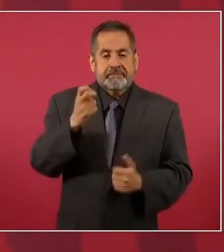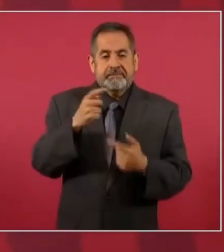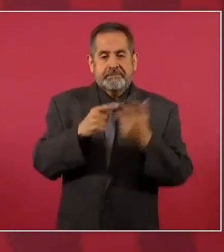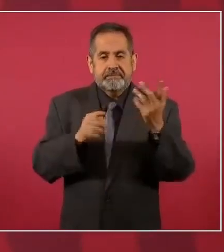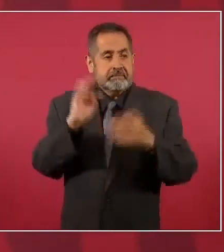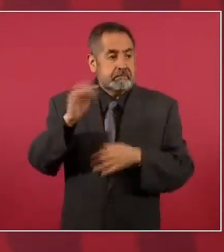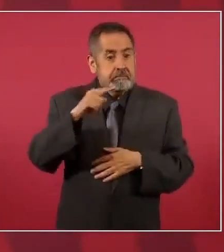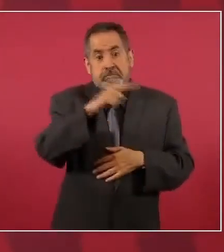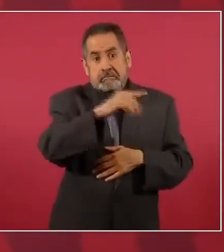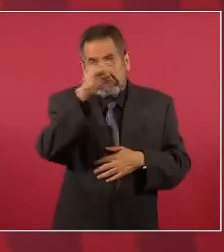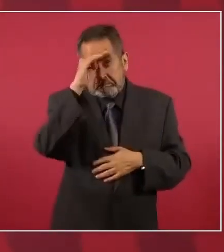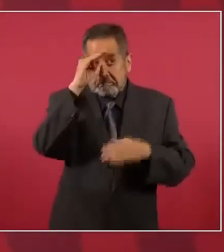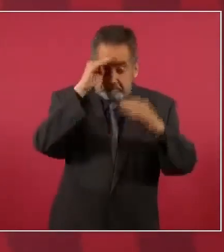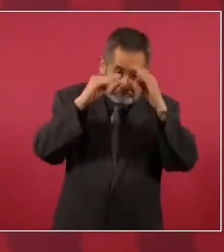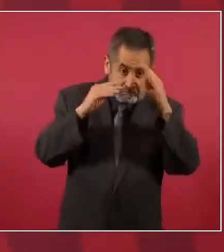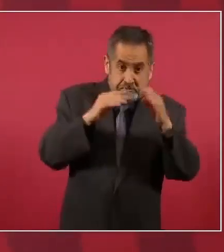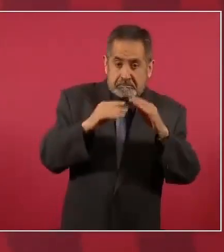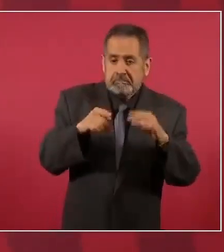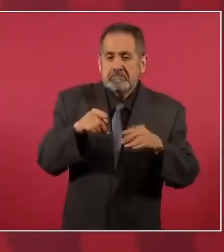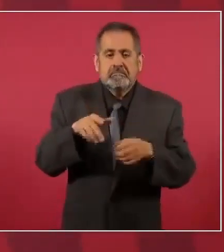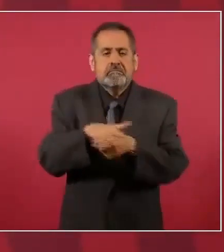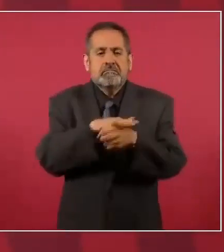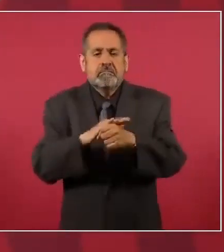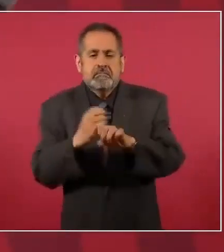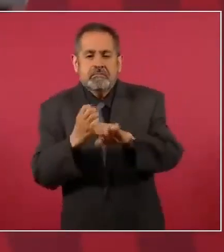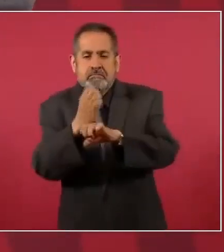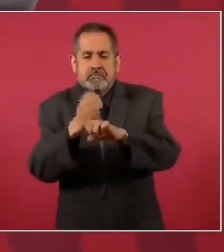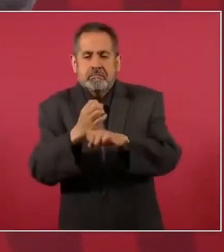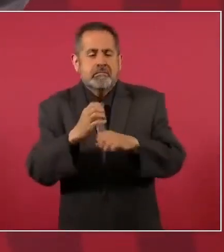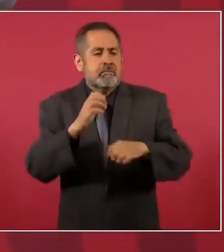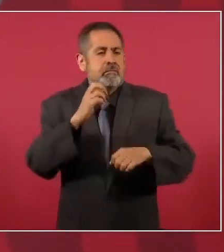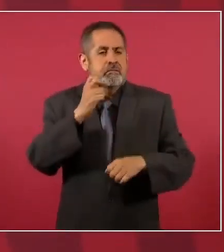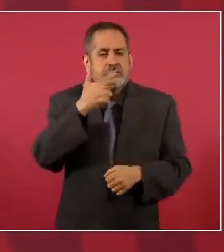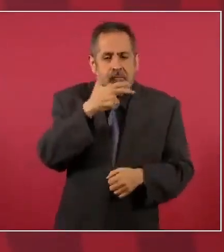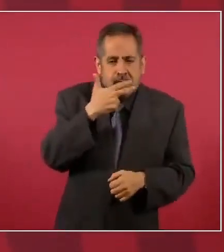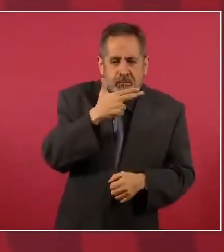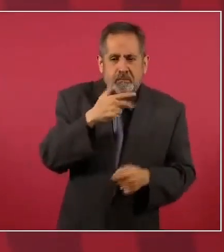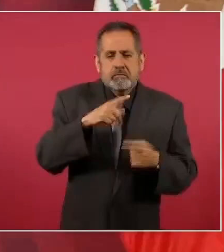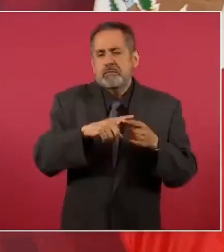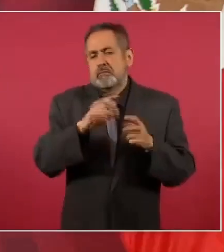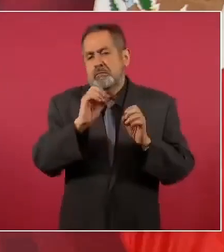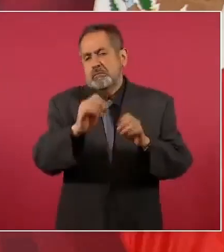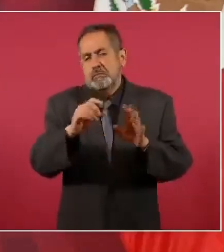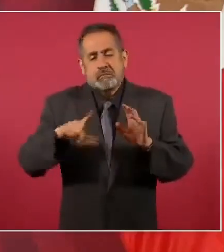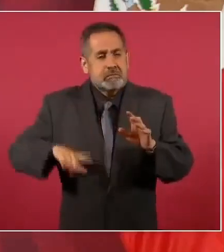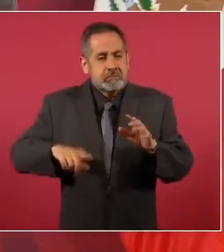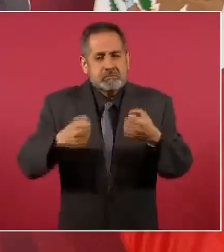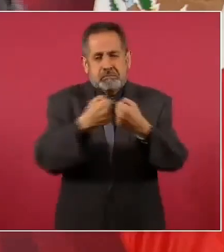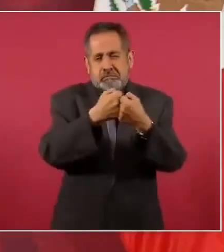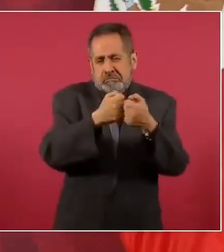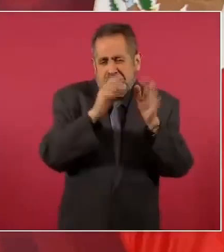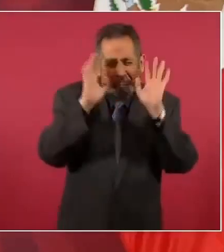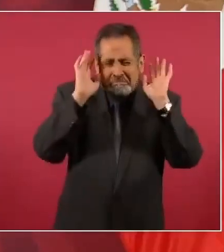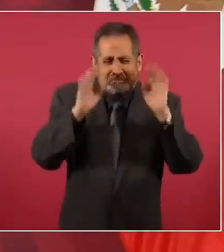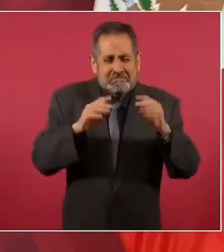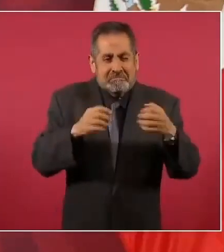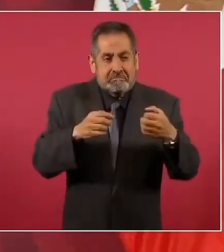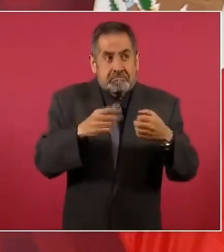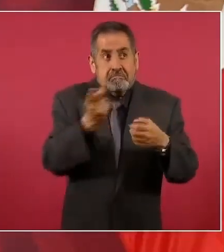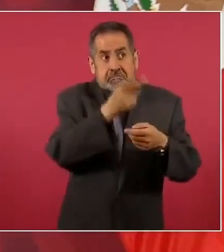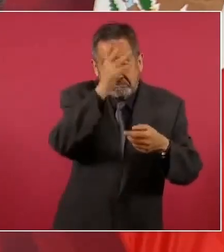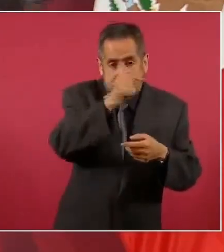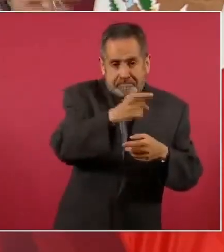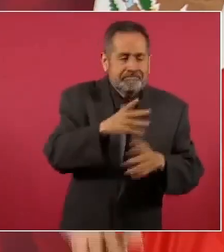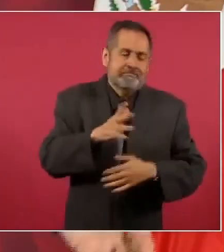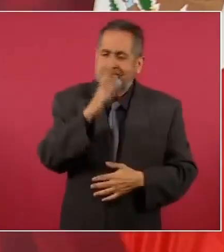por si está pensando que puede hacer un acuerdo con el gobierno de Chihuahua o con el gobierno de otro estado.